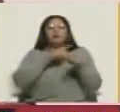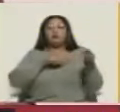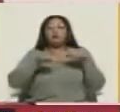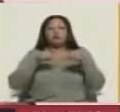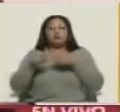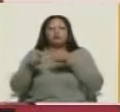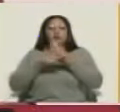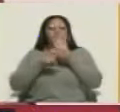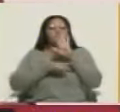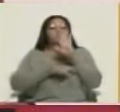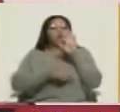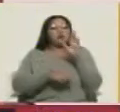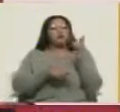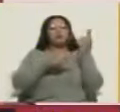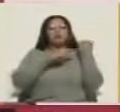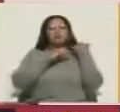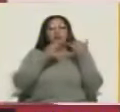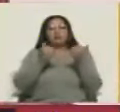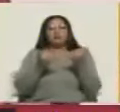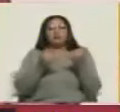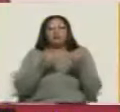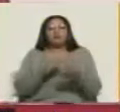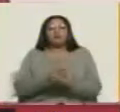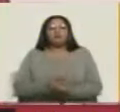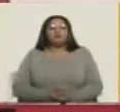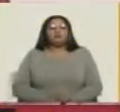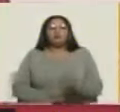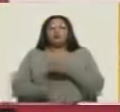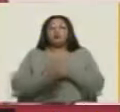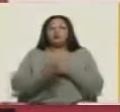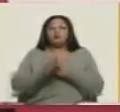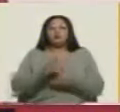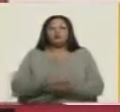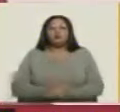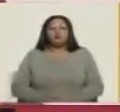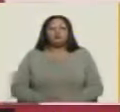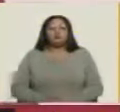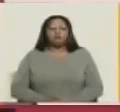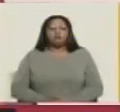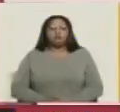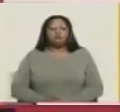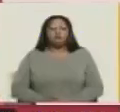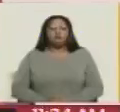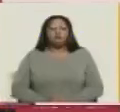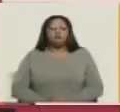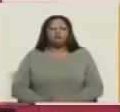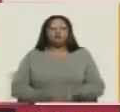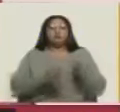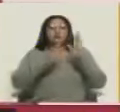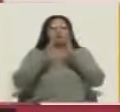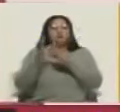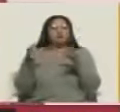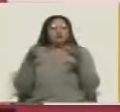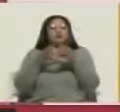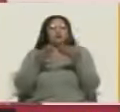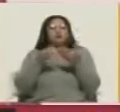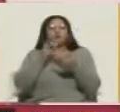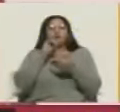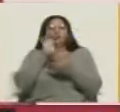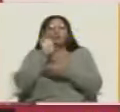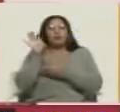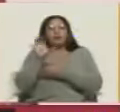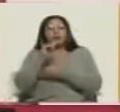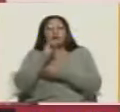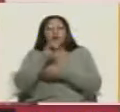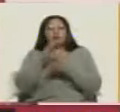cumplir con la tarea encomendada. Sigo. Las estructuras del partido, informo al país, informo a los que nos están